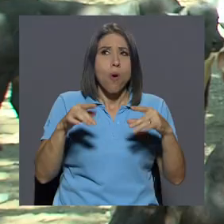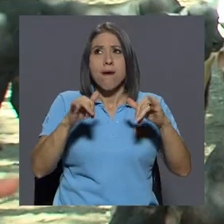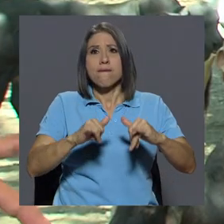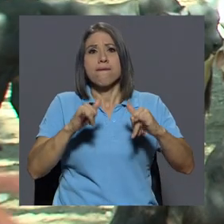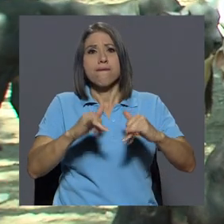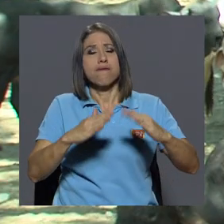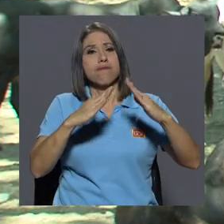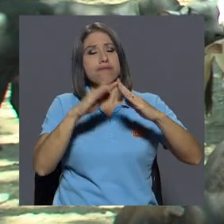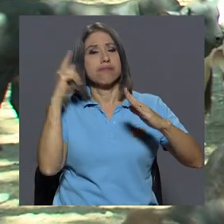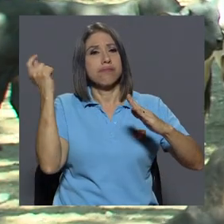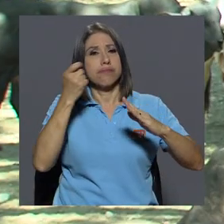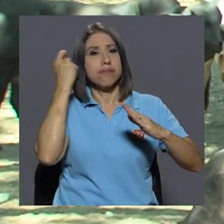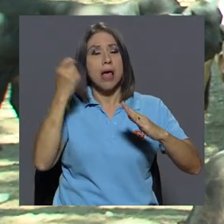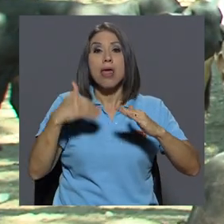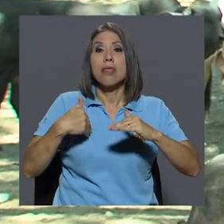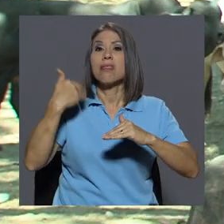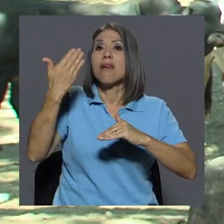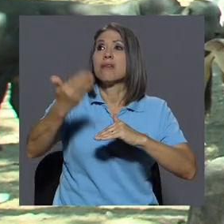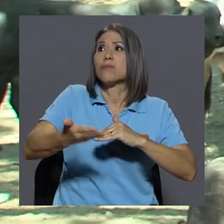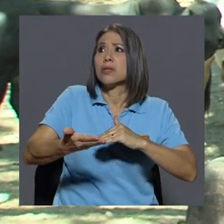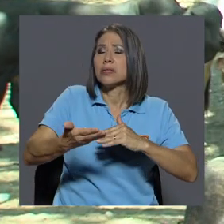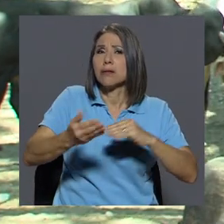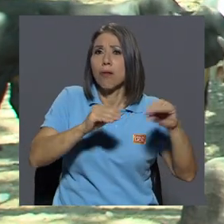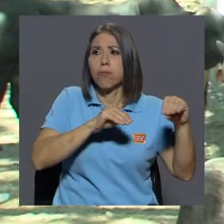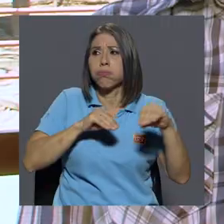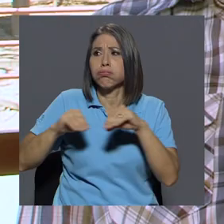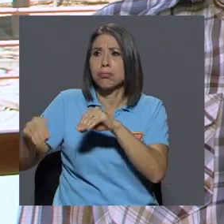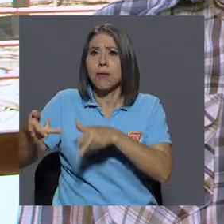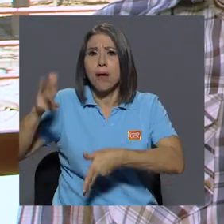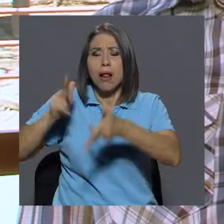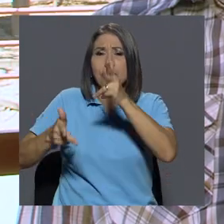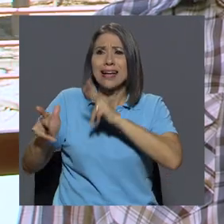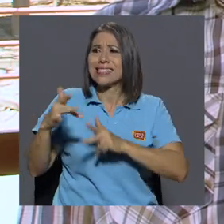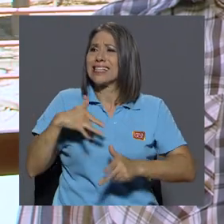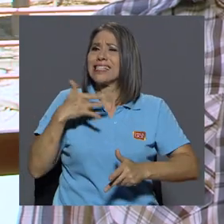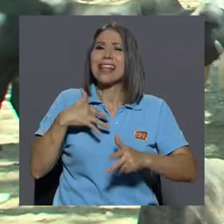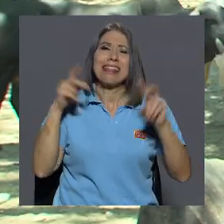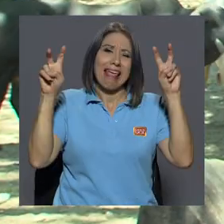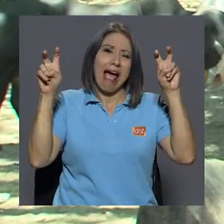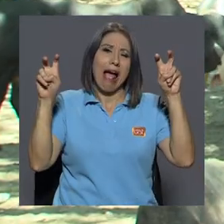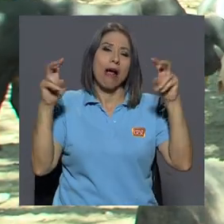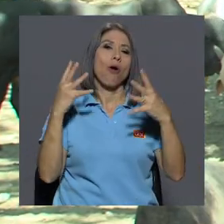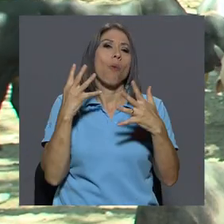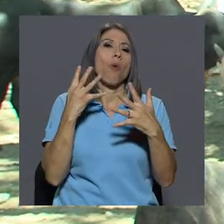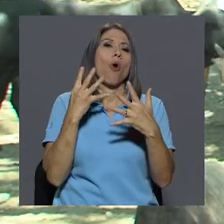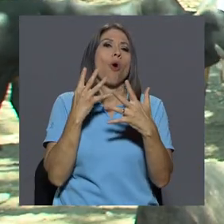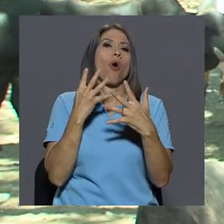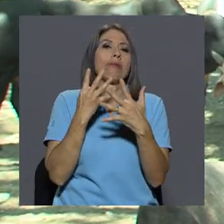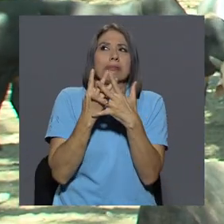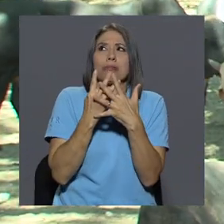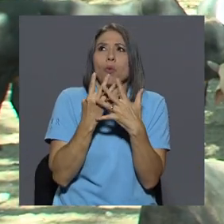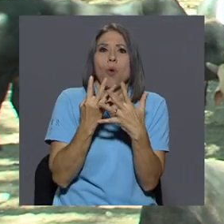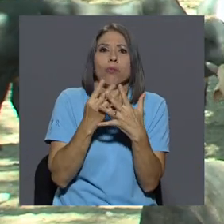parecía, como me dijo usted en algún momento en Palmares, como un pájaro en cautiverio? Mire,